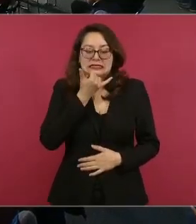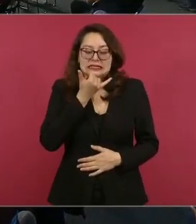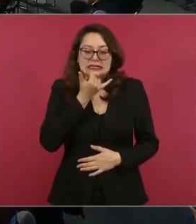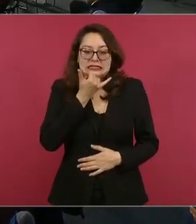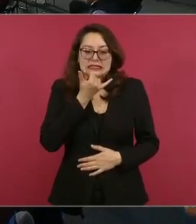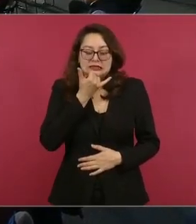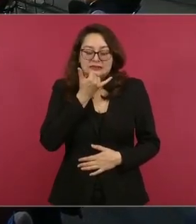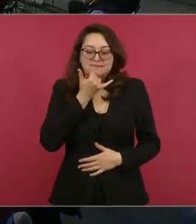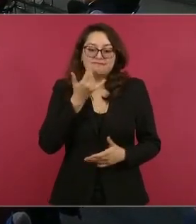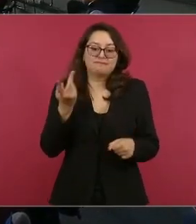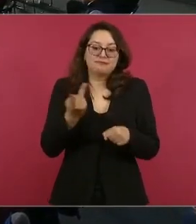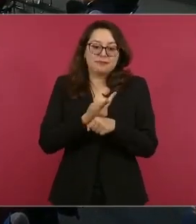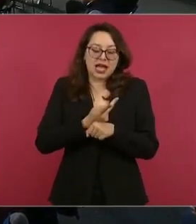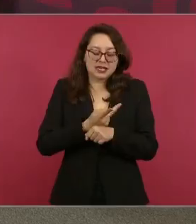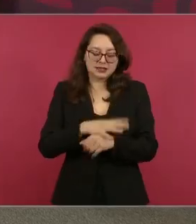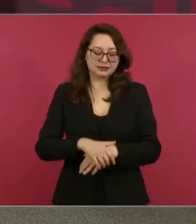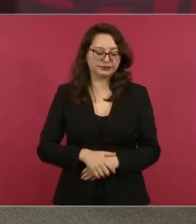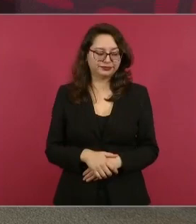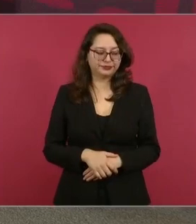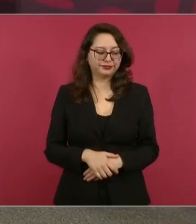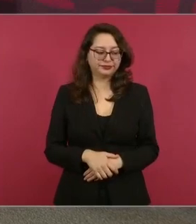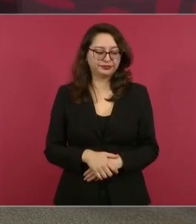dominaron a México